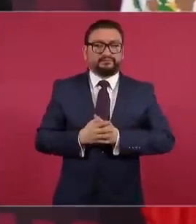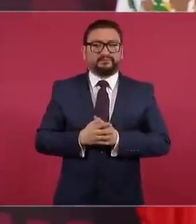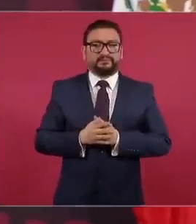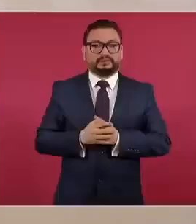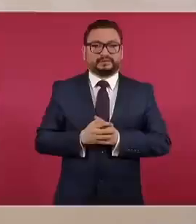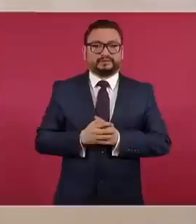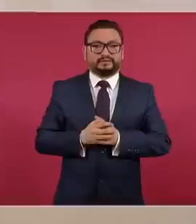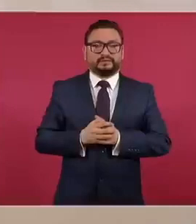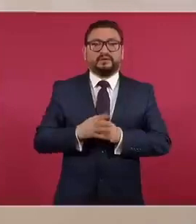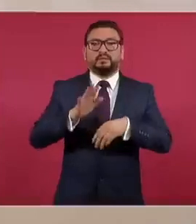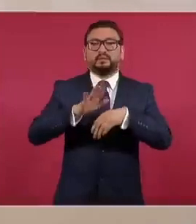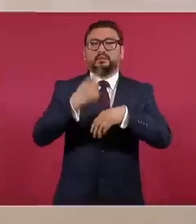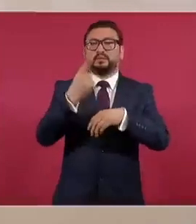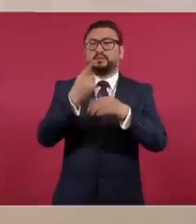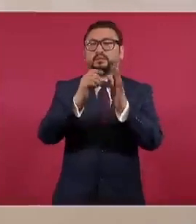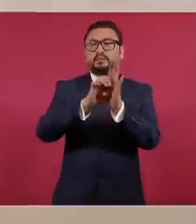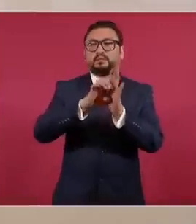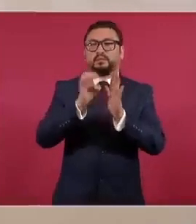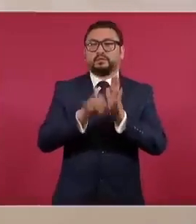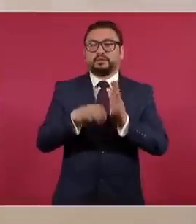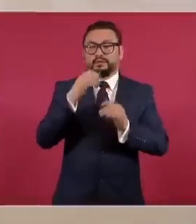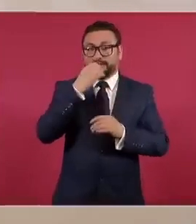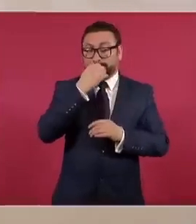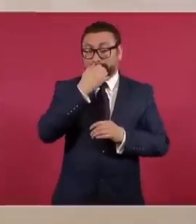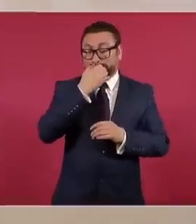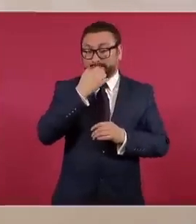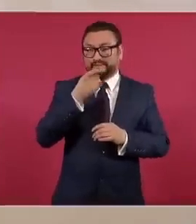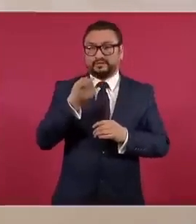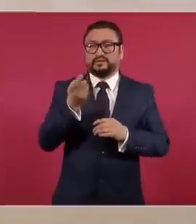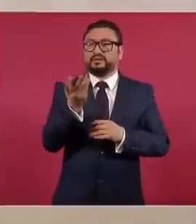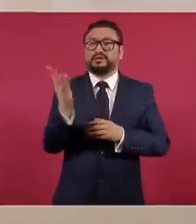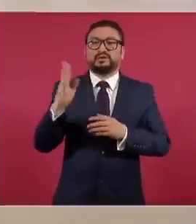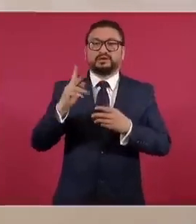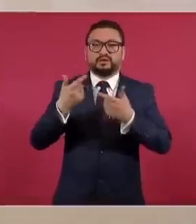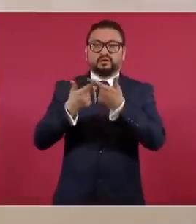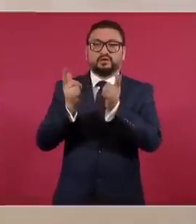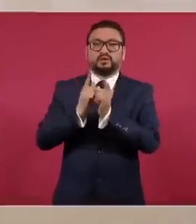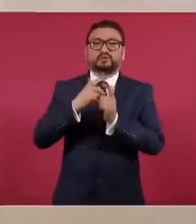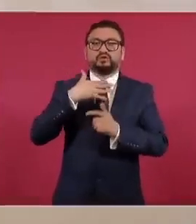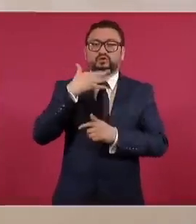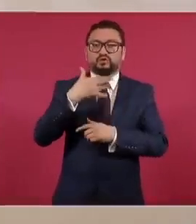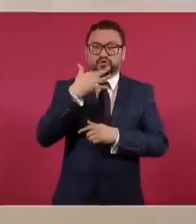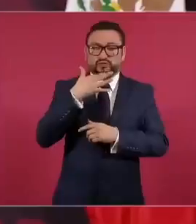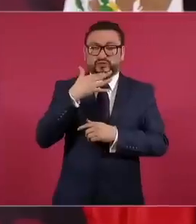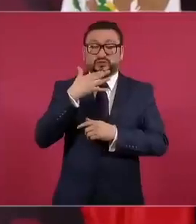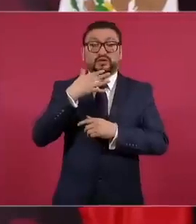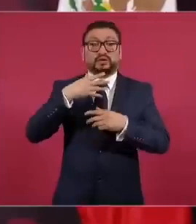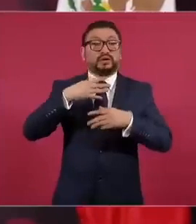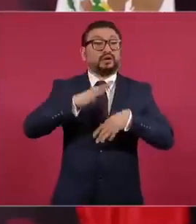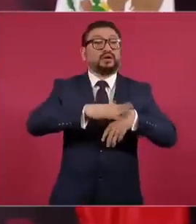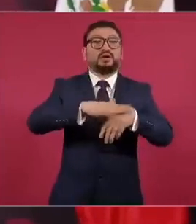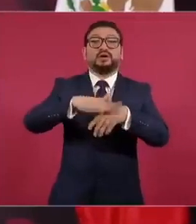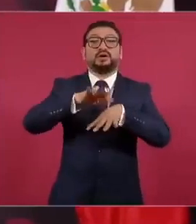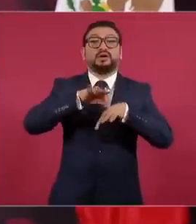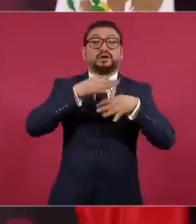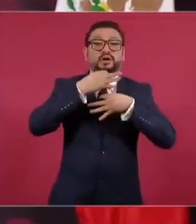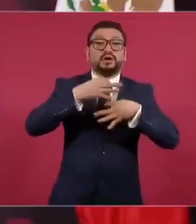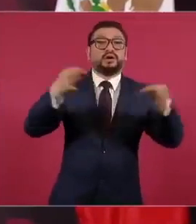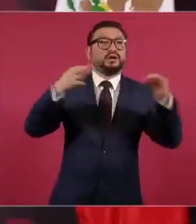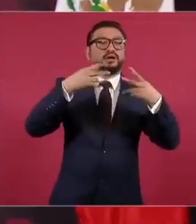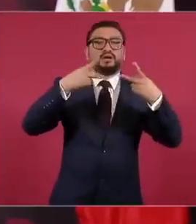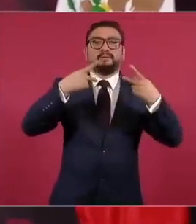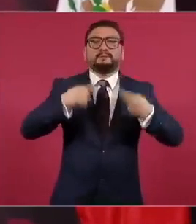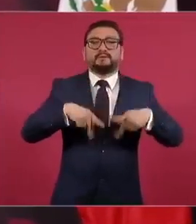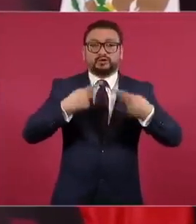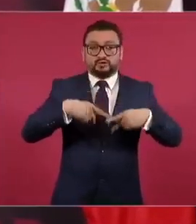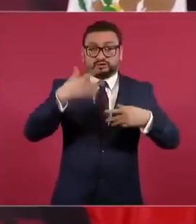les iba a convenir a los corruptos que la gente supiera cómo